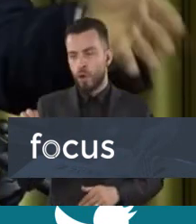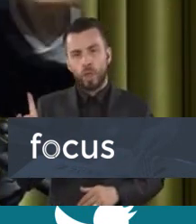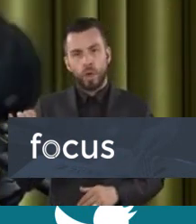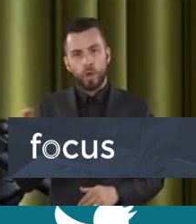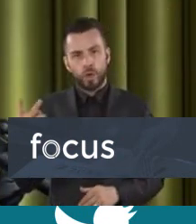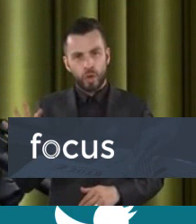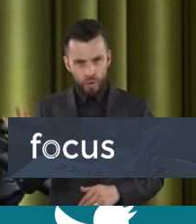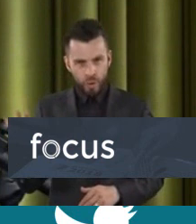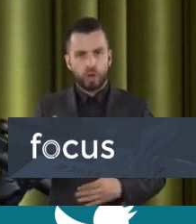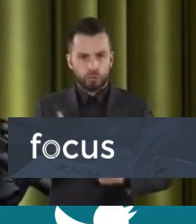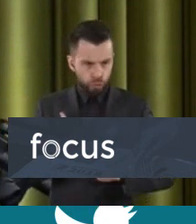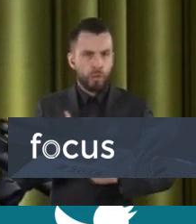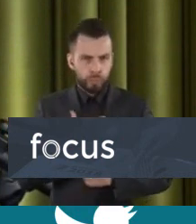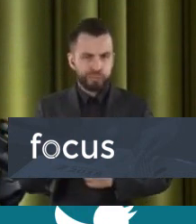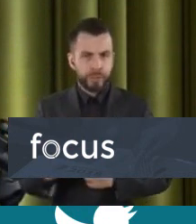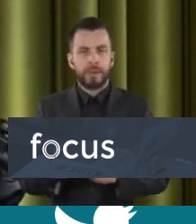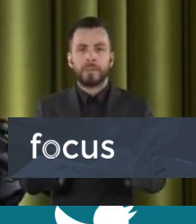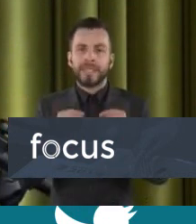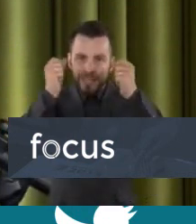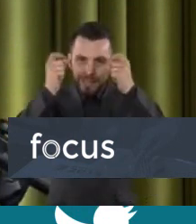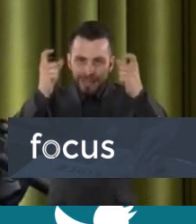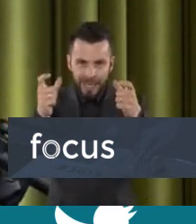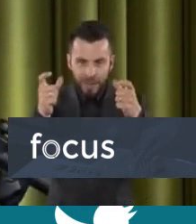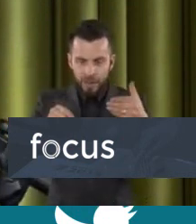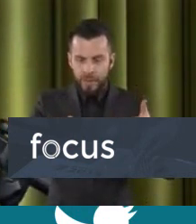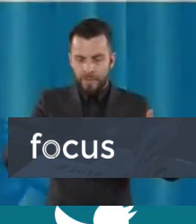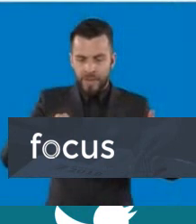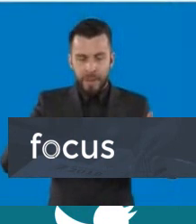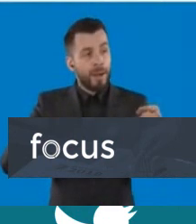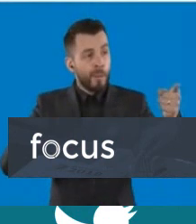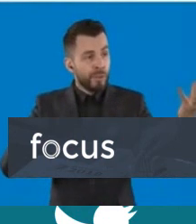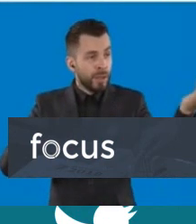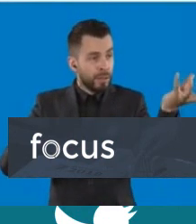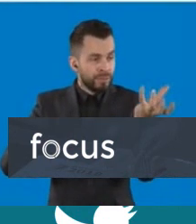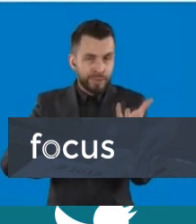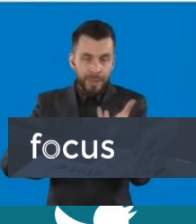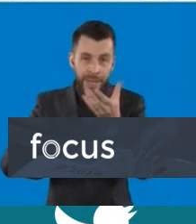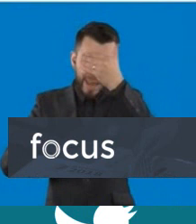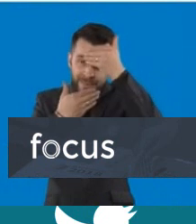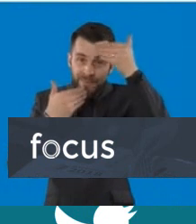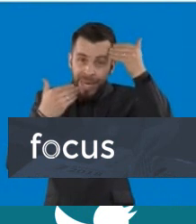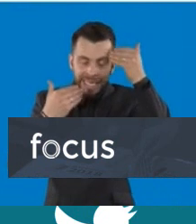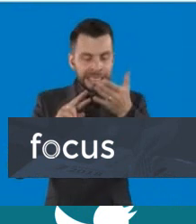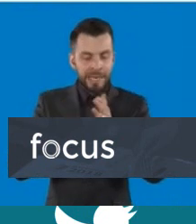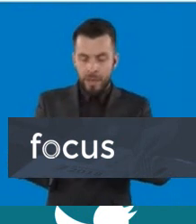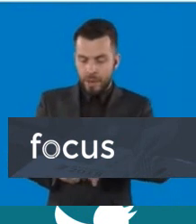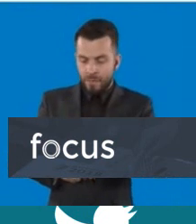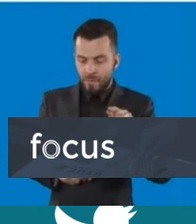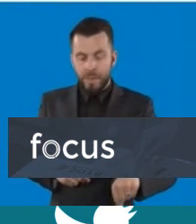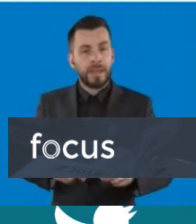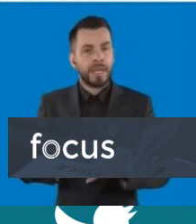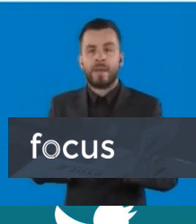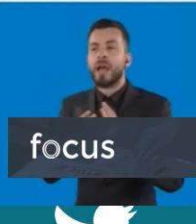servidor, y por cuenta del Estado, para que las FARC dejaran de existir como grupo armado, y dejaron